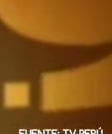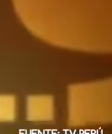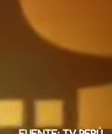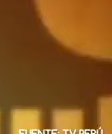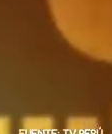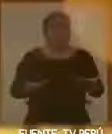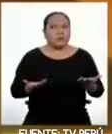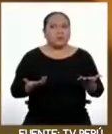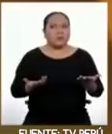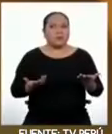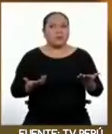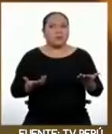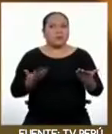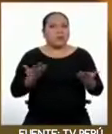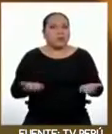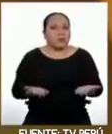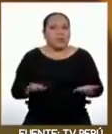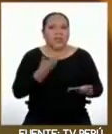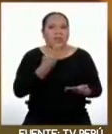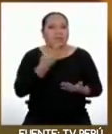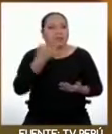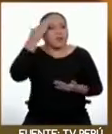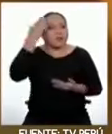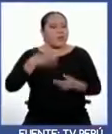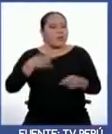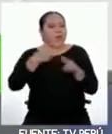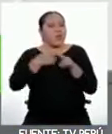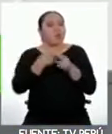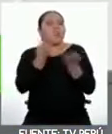Entonces, ¿quién sabe mi nombre y de dónde soy?